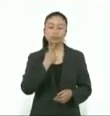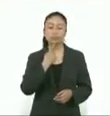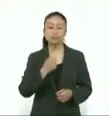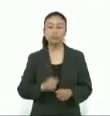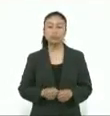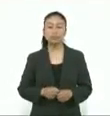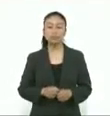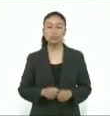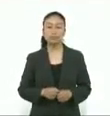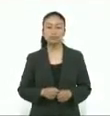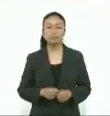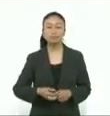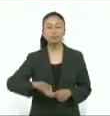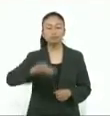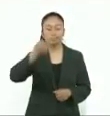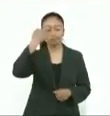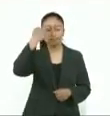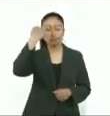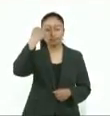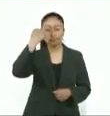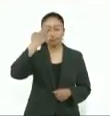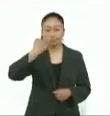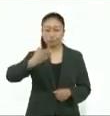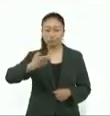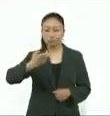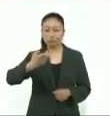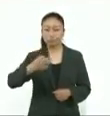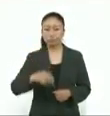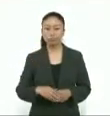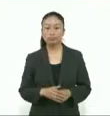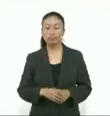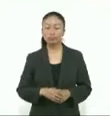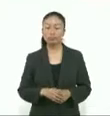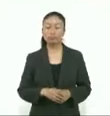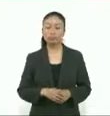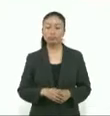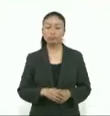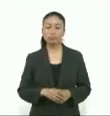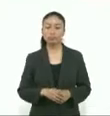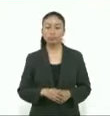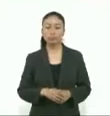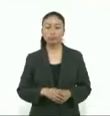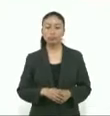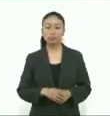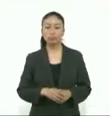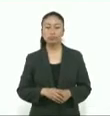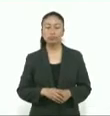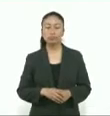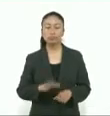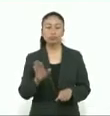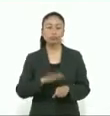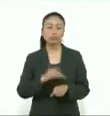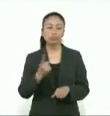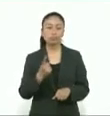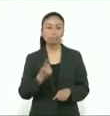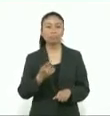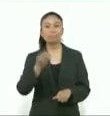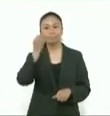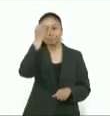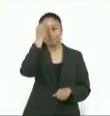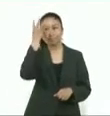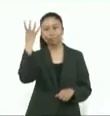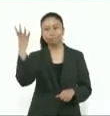Hay que recordar, porque si no lo hacemos, estamos condenados a olvidar